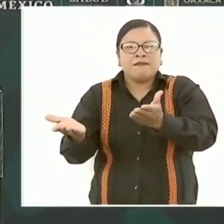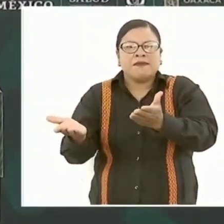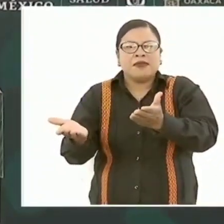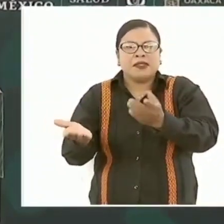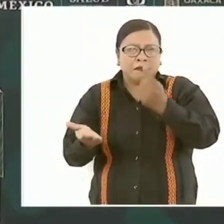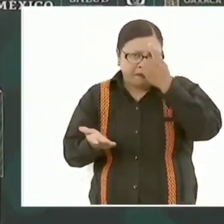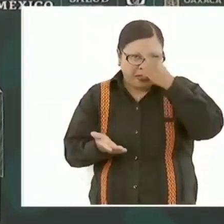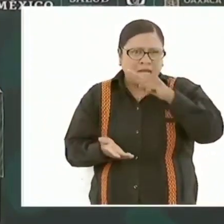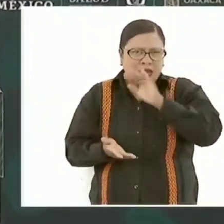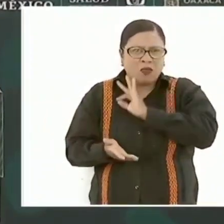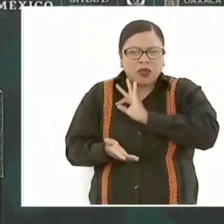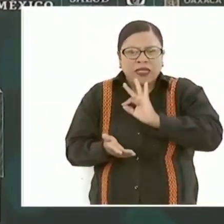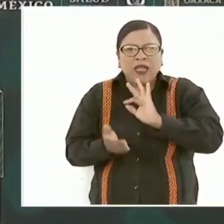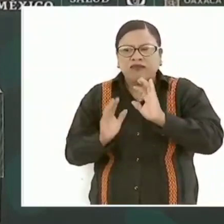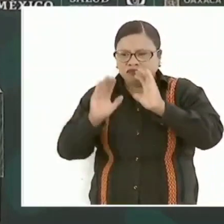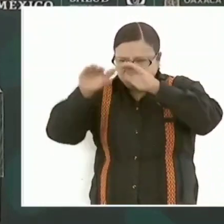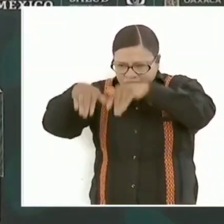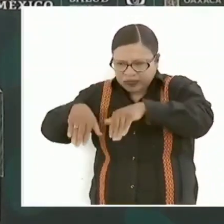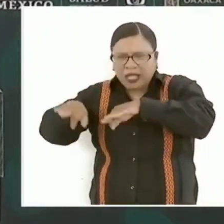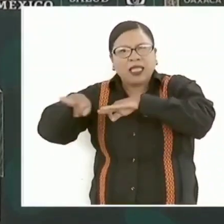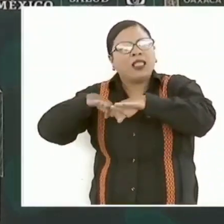la posibilidad de trabajar